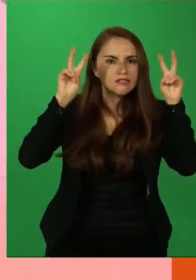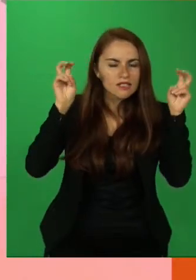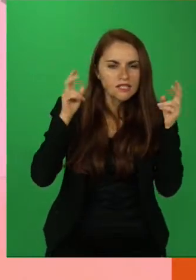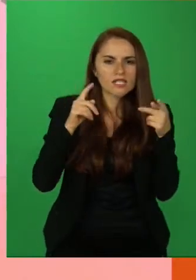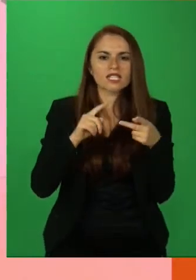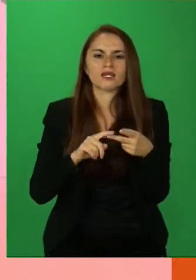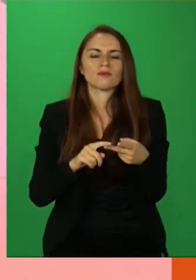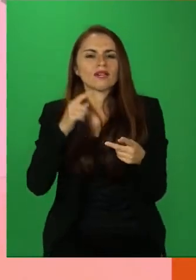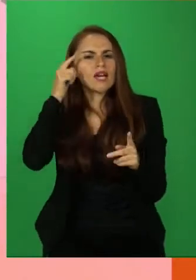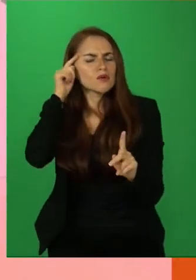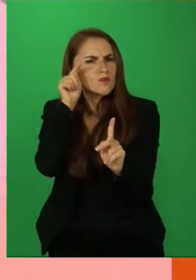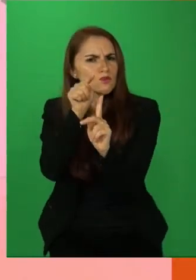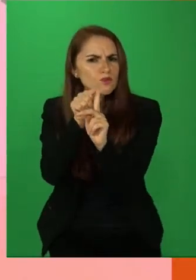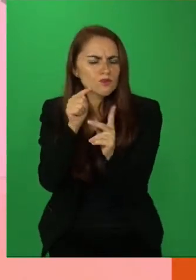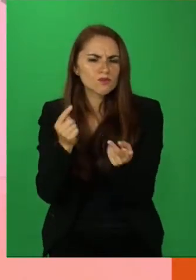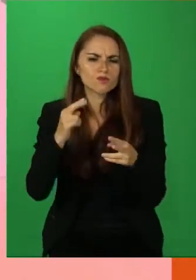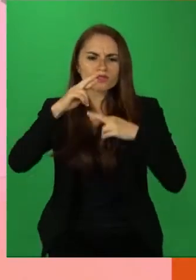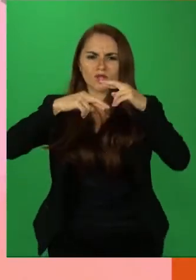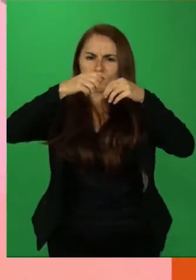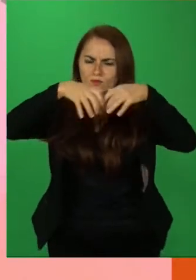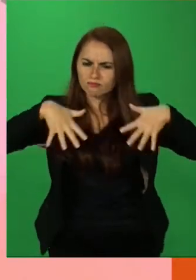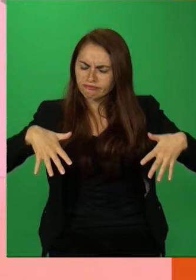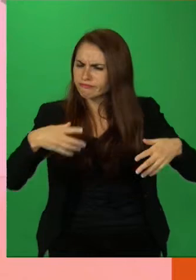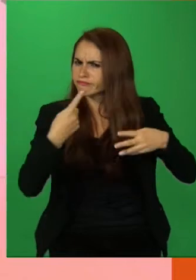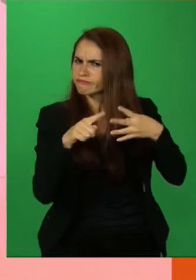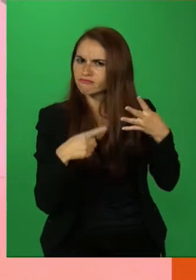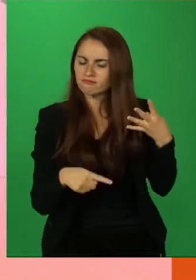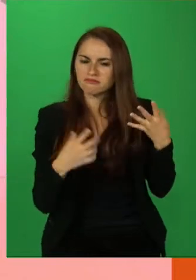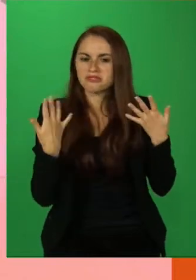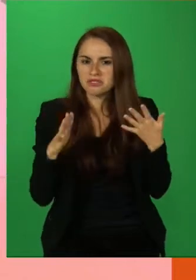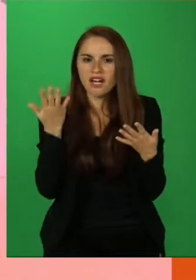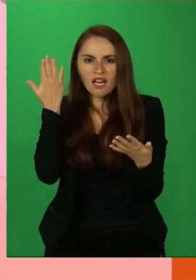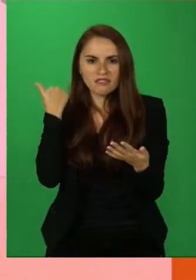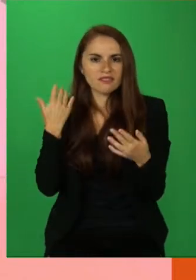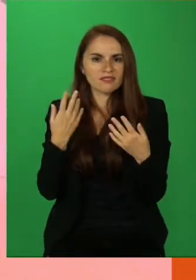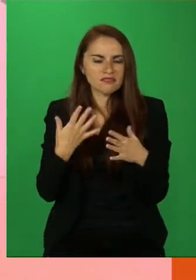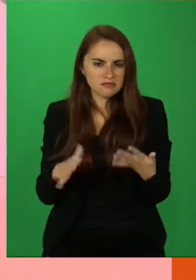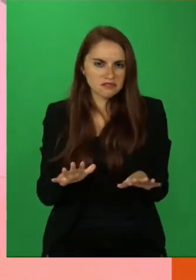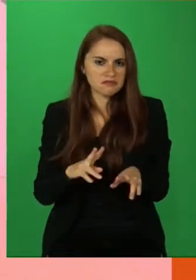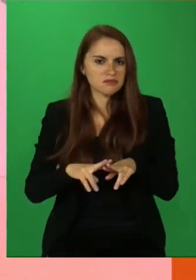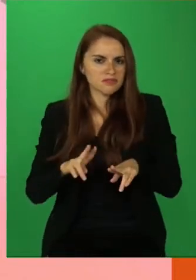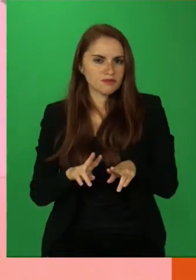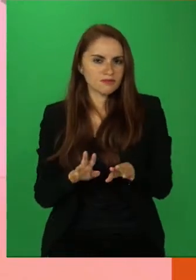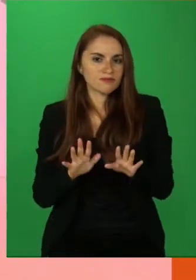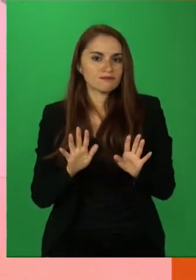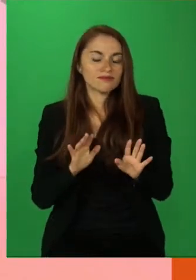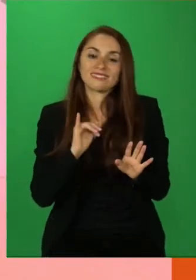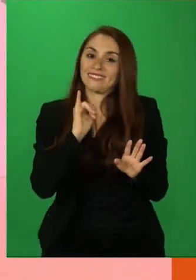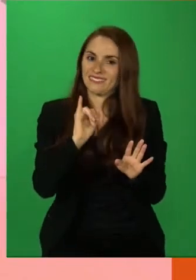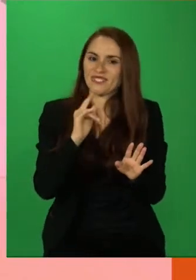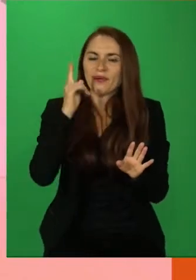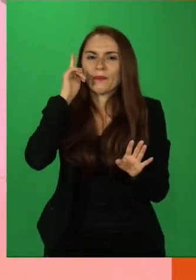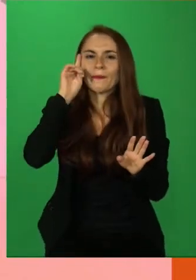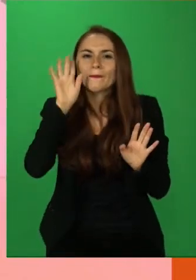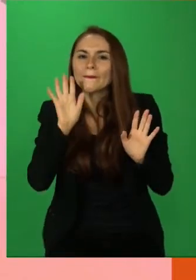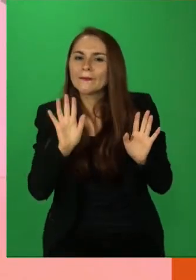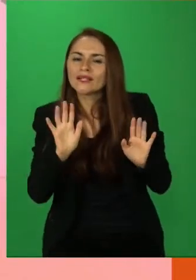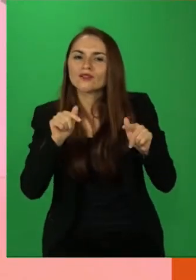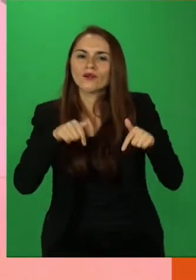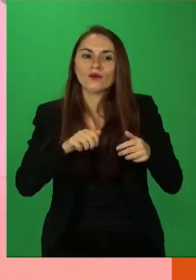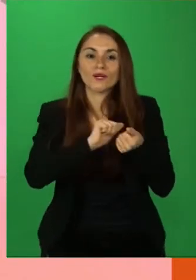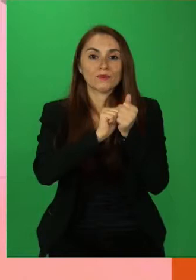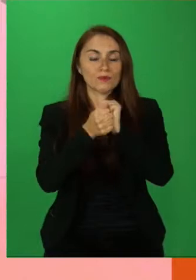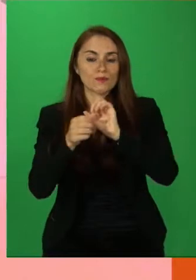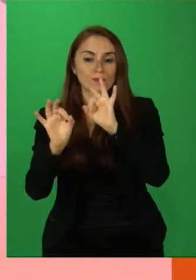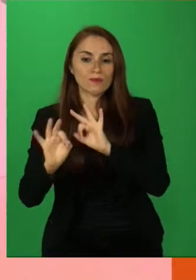intención comunicativa, los recursos lingüísticos, etc. Pero en la interpretación se utilizan de manera algo